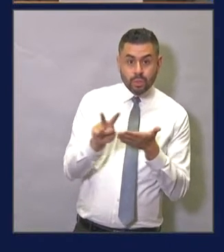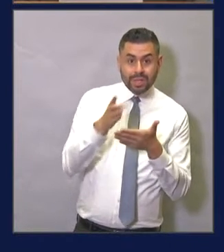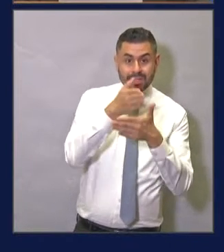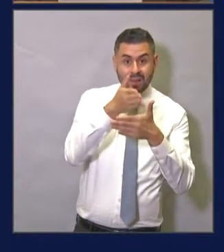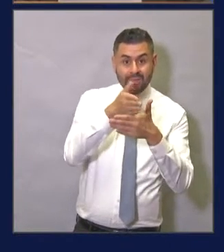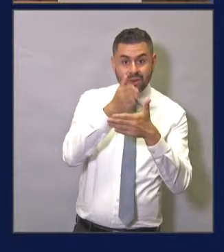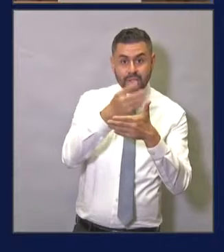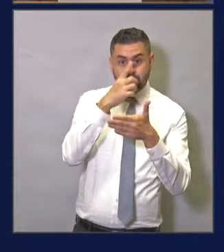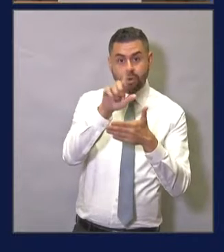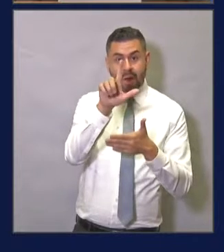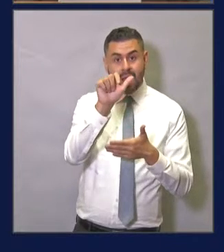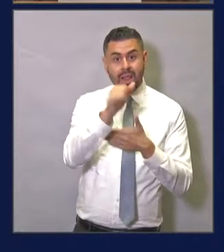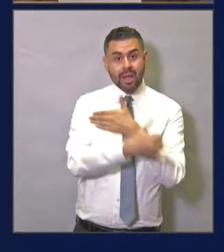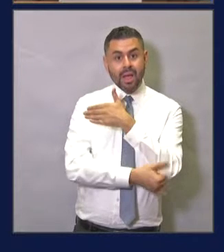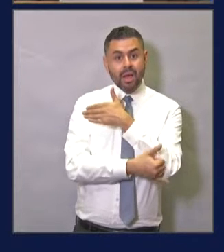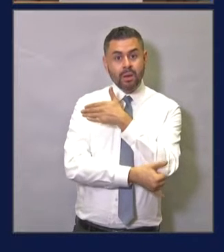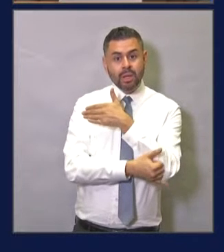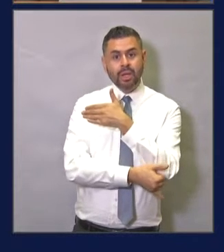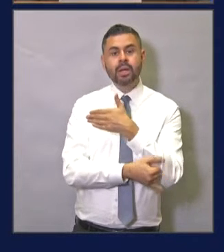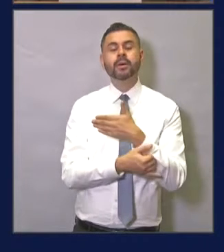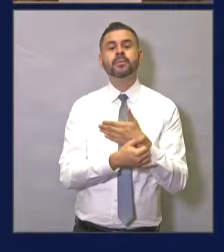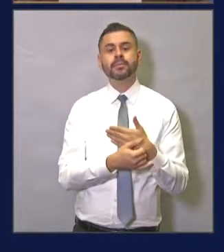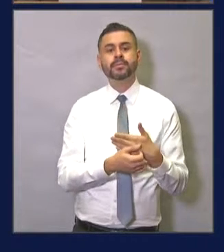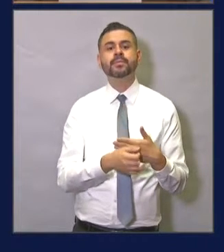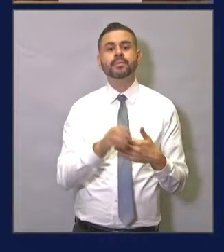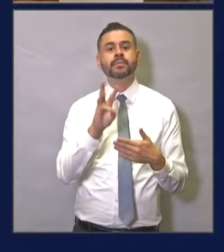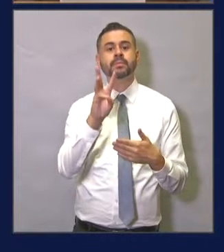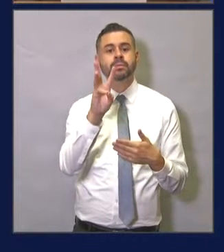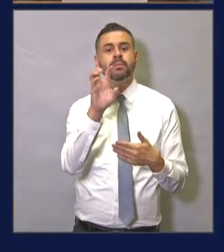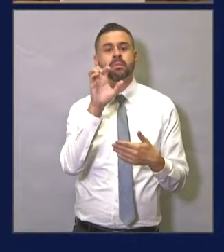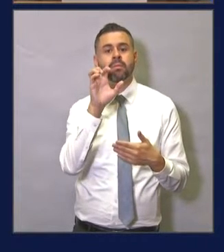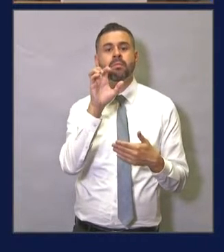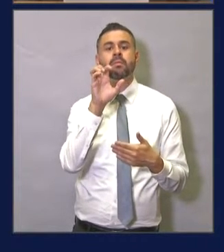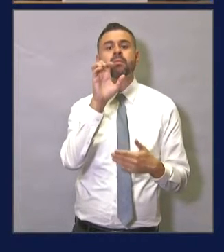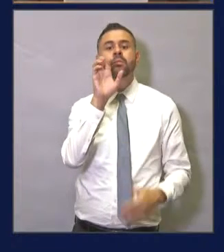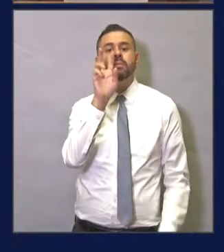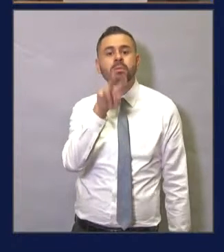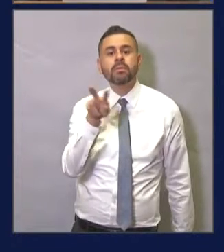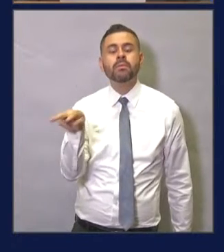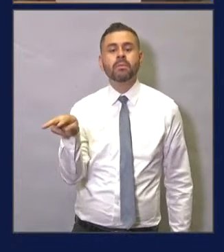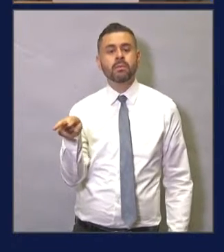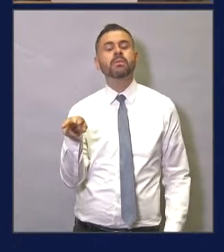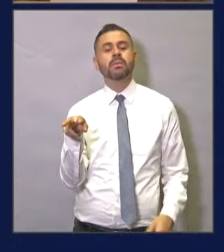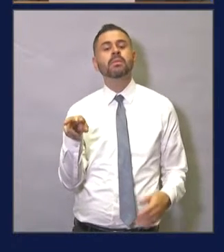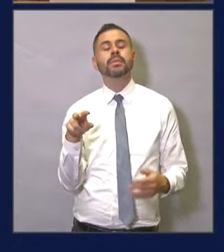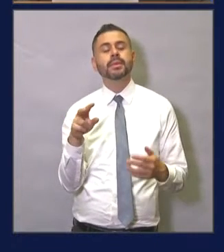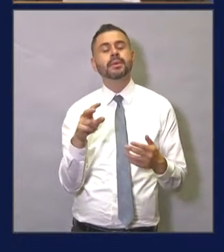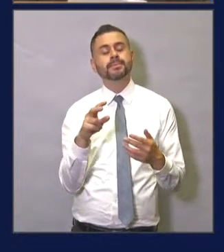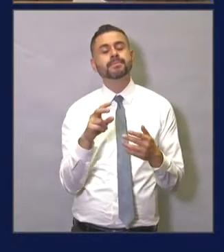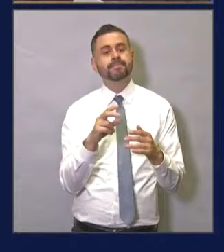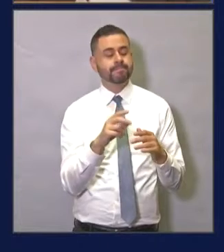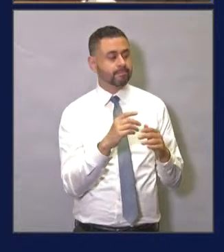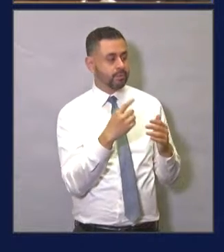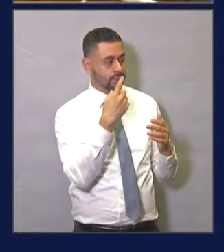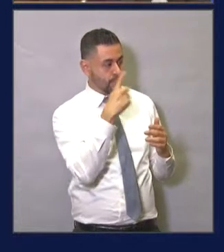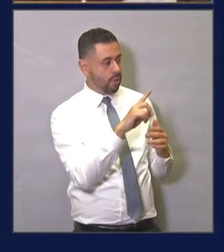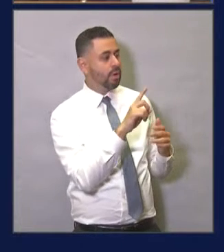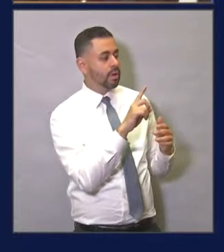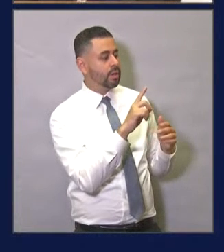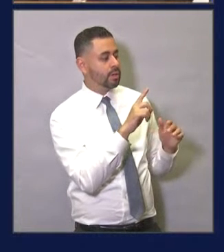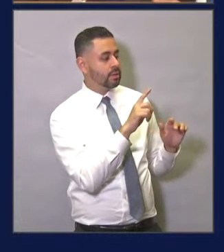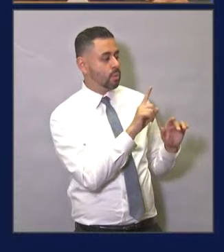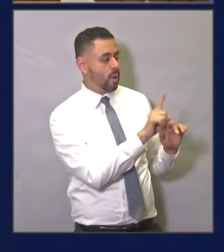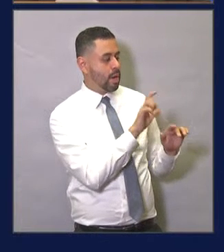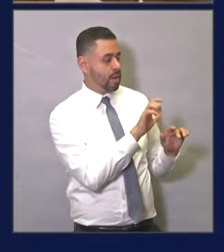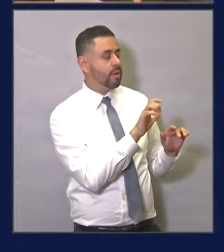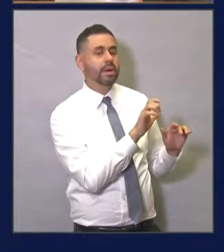para el condado de Los Ángeles fue de 622 nuevos casos por cada 100,000 residentes.